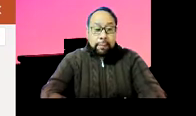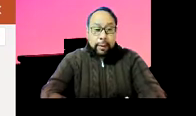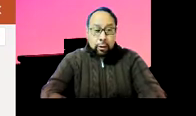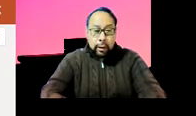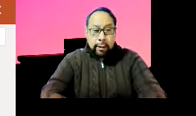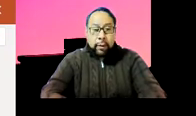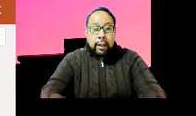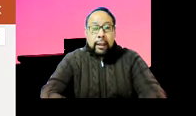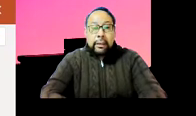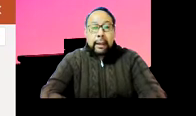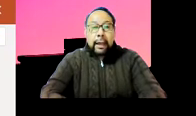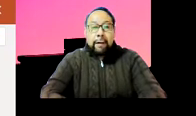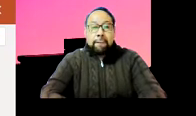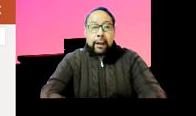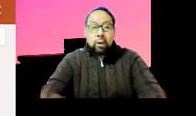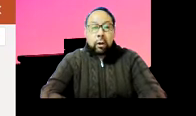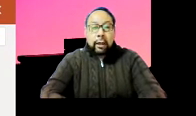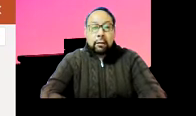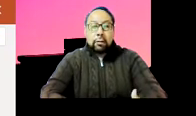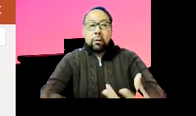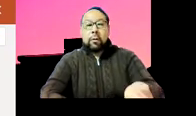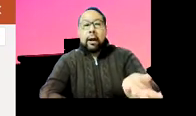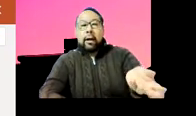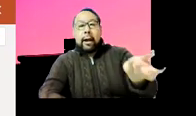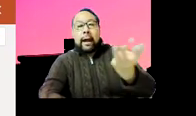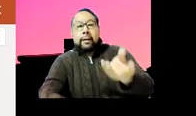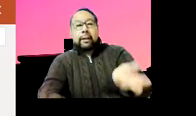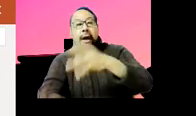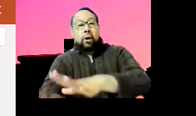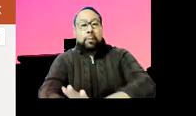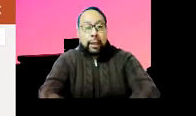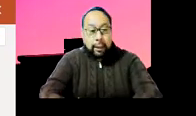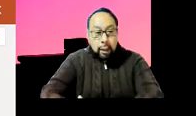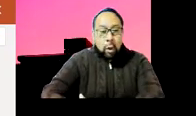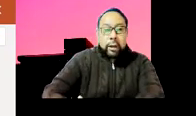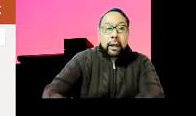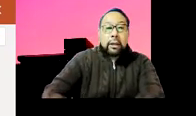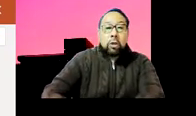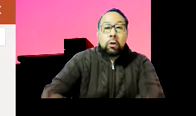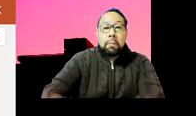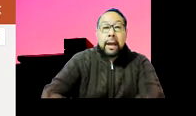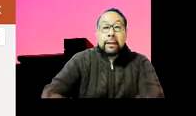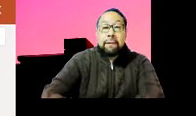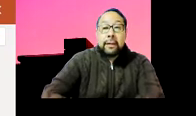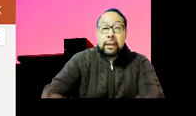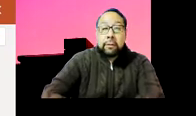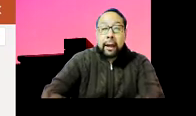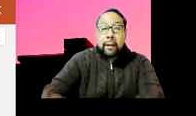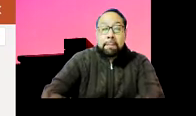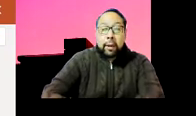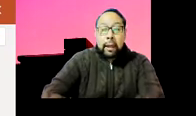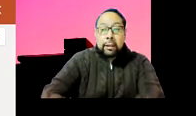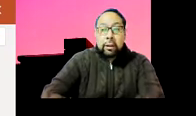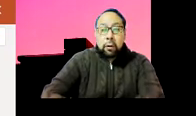convencer a esa persona, ya que el efecto que esto hace es que adopte una actitud más